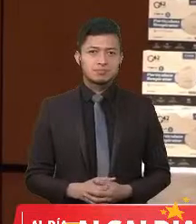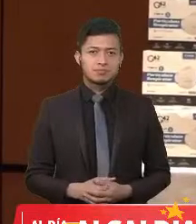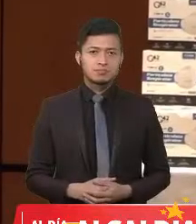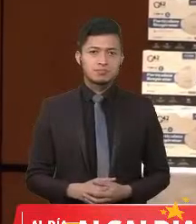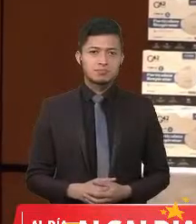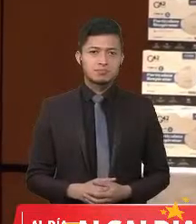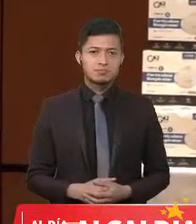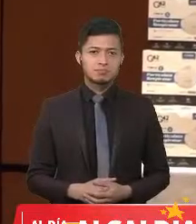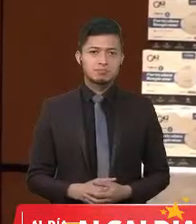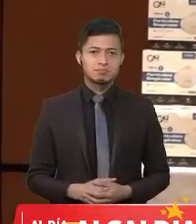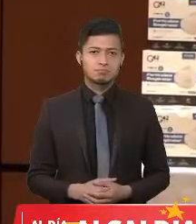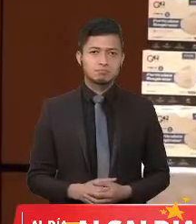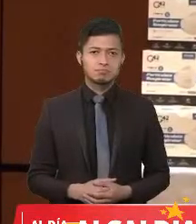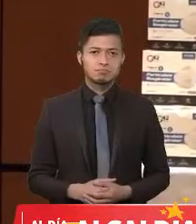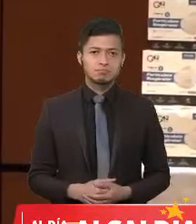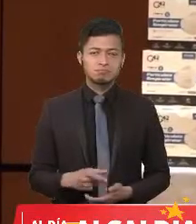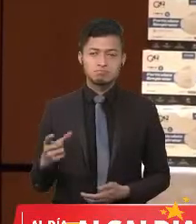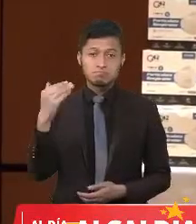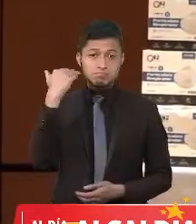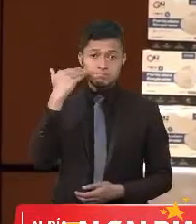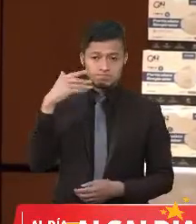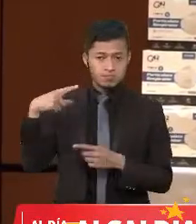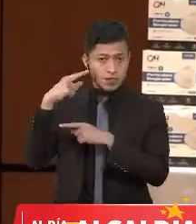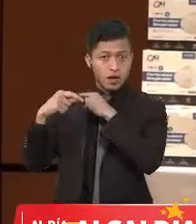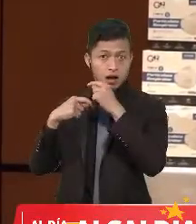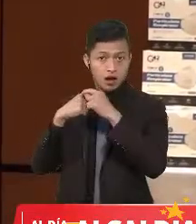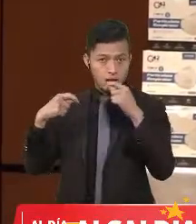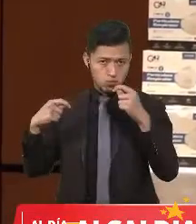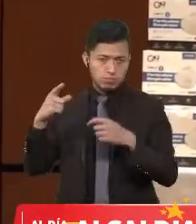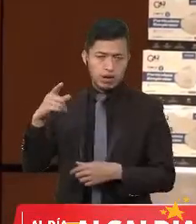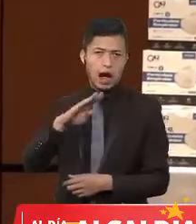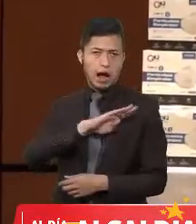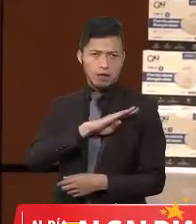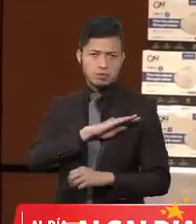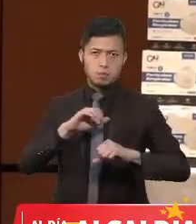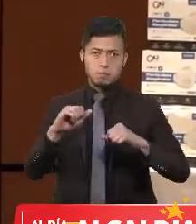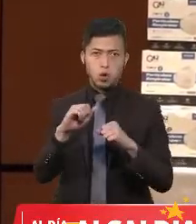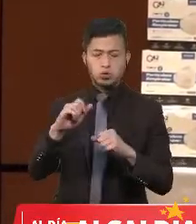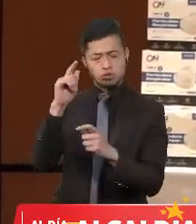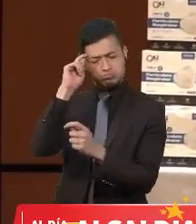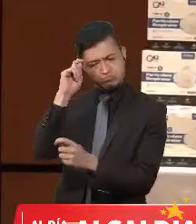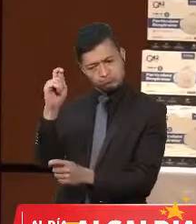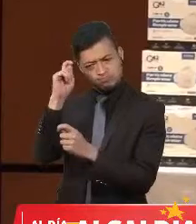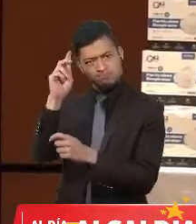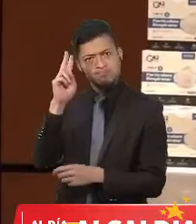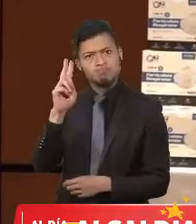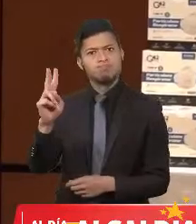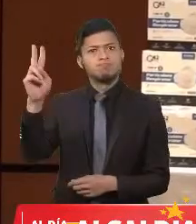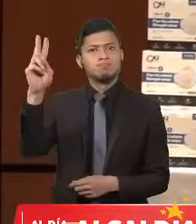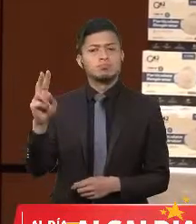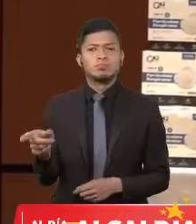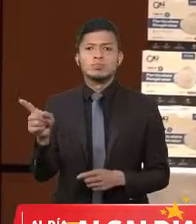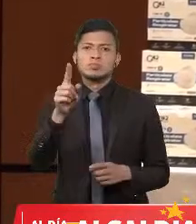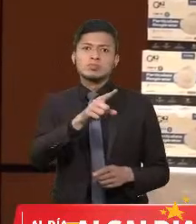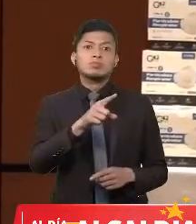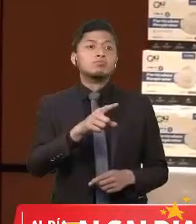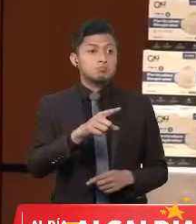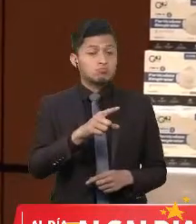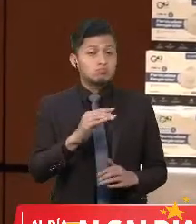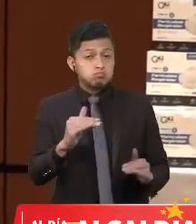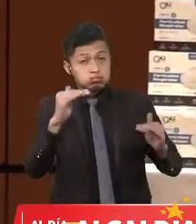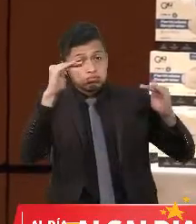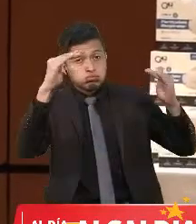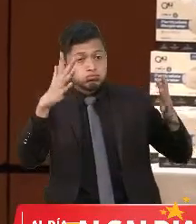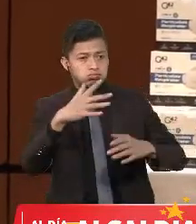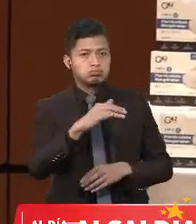Honorable señora Claudia López, alcaldesa de Bogotá, excelentísimo señor Jaime